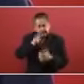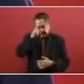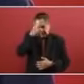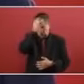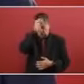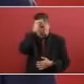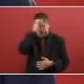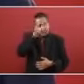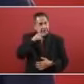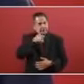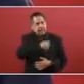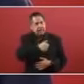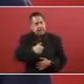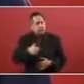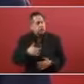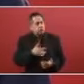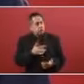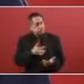de